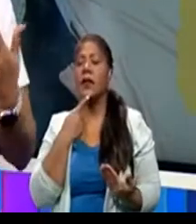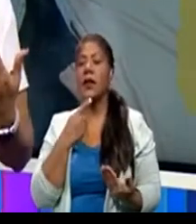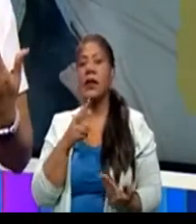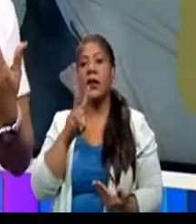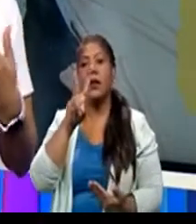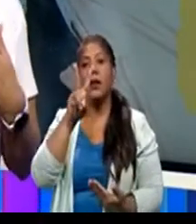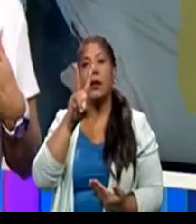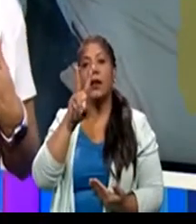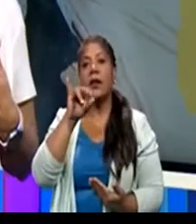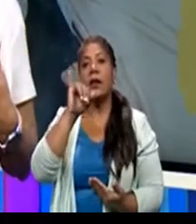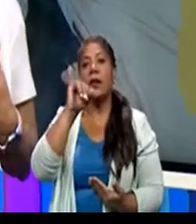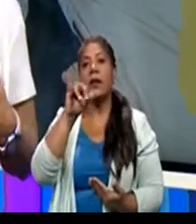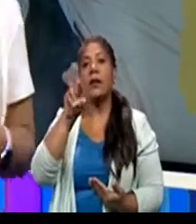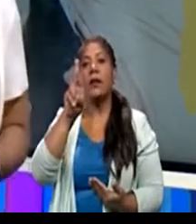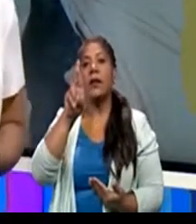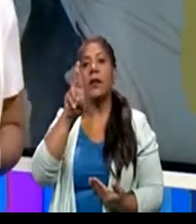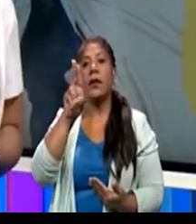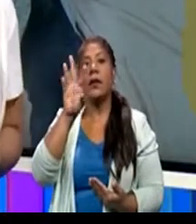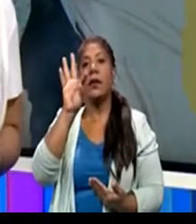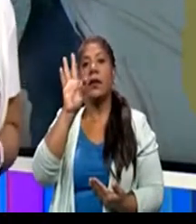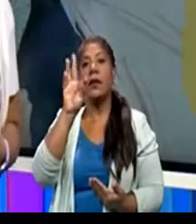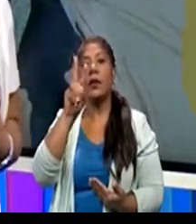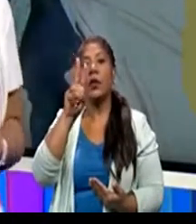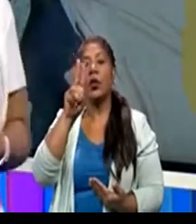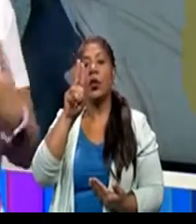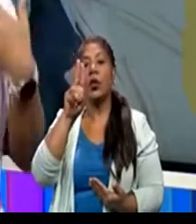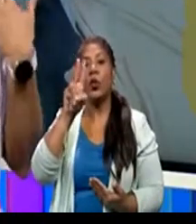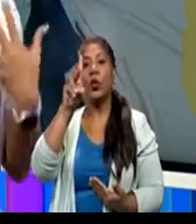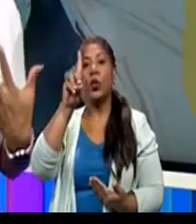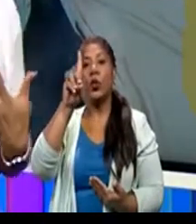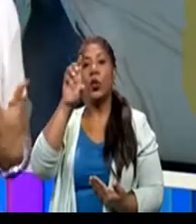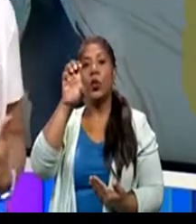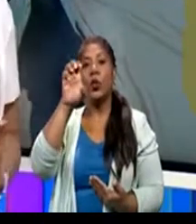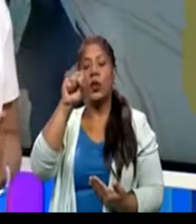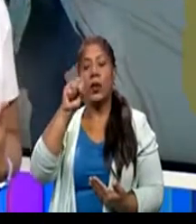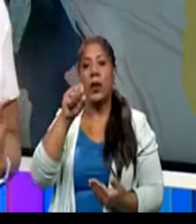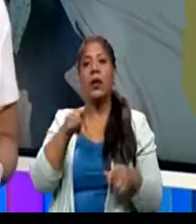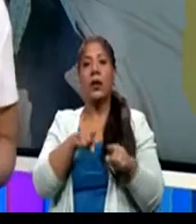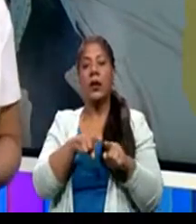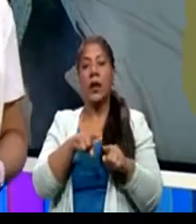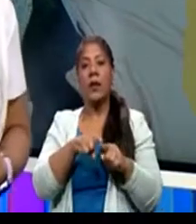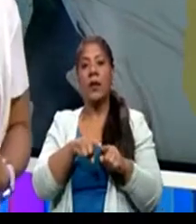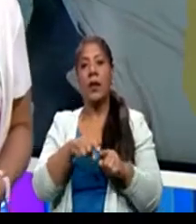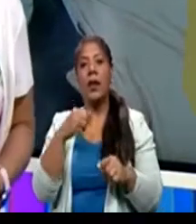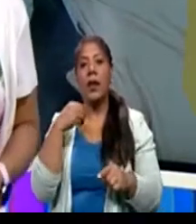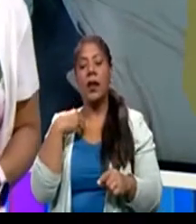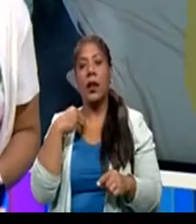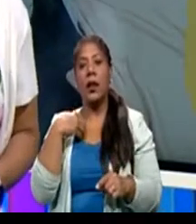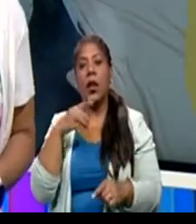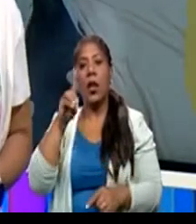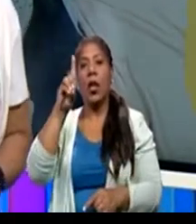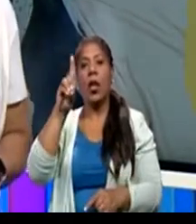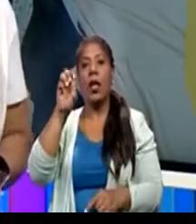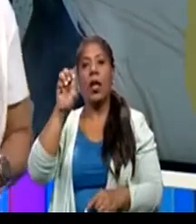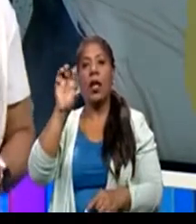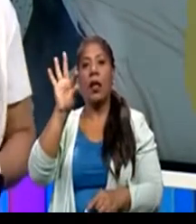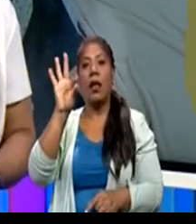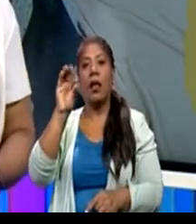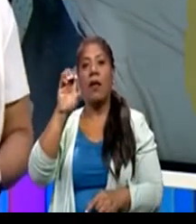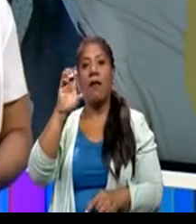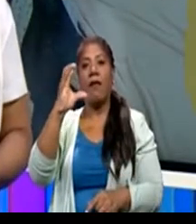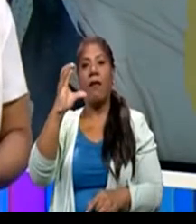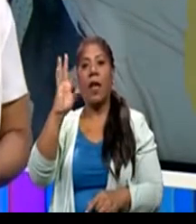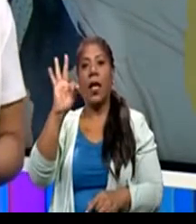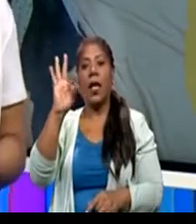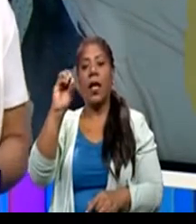virtudes, también tenemos defecto, hay cosas que a mí me gustan, muchas cosas me gustan de mí, pero también tengo cosas que no me gustan. Así